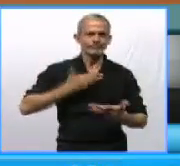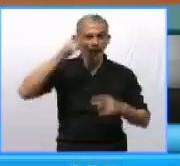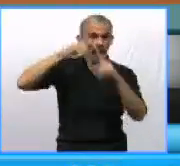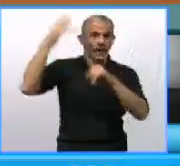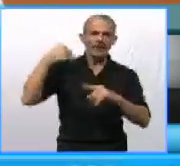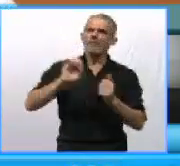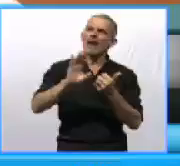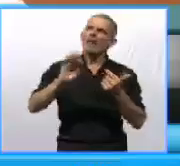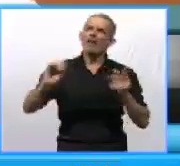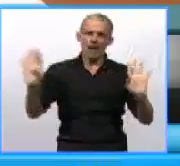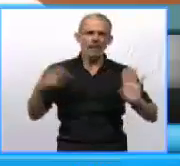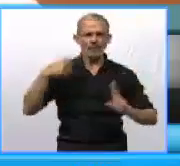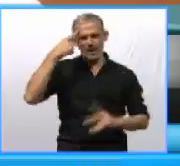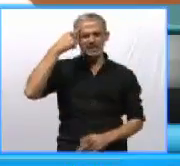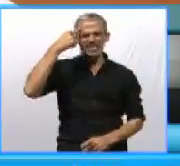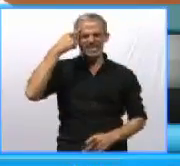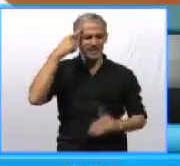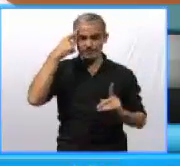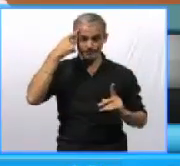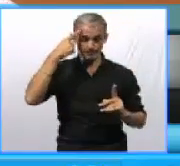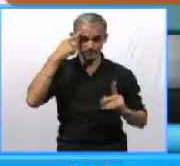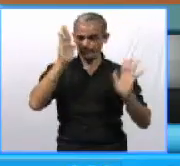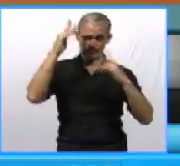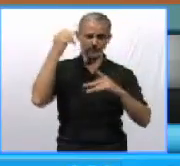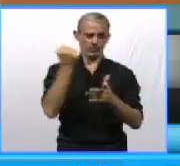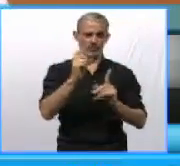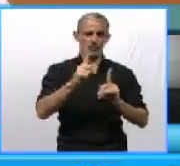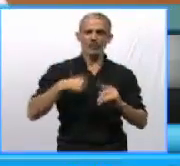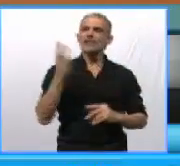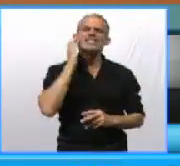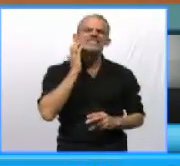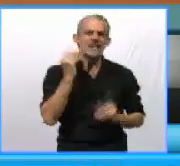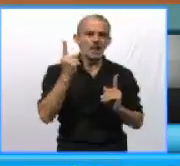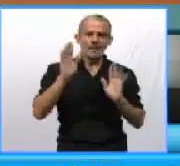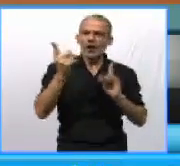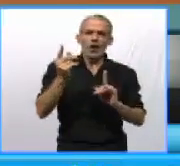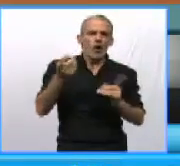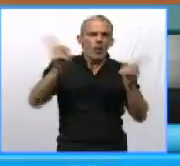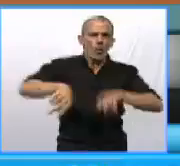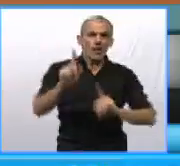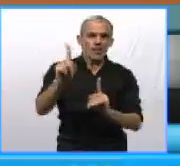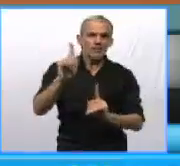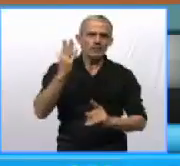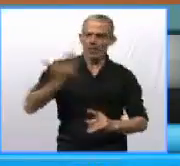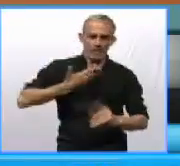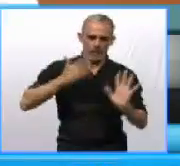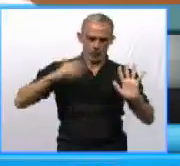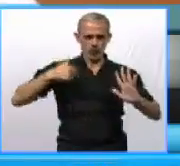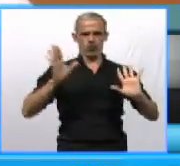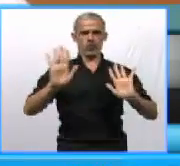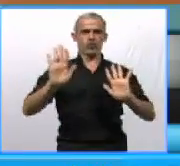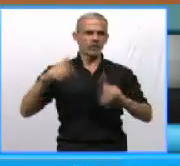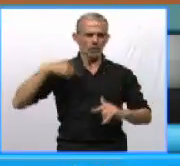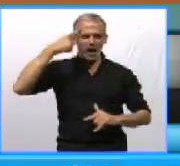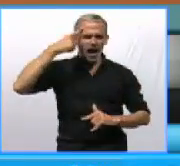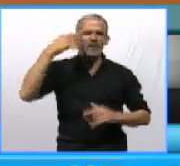experiencias malas uno las tiene siempre acá en la cabeza y teme que vuelva a pasar lo mismo, ¿no? Pero yo creo que si vos tu